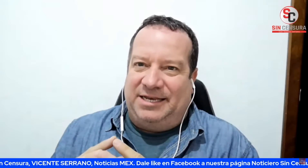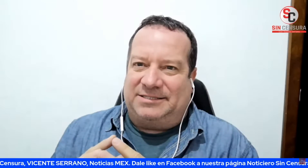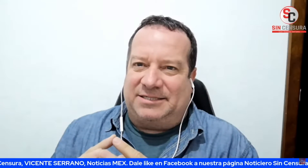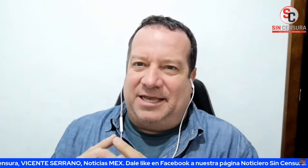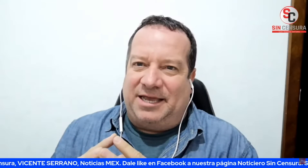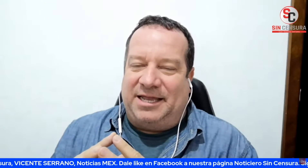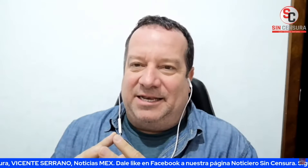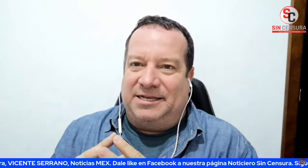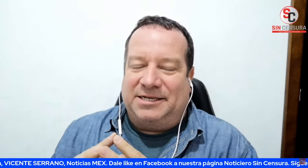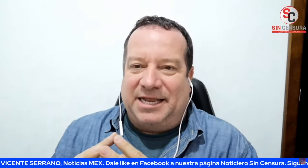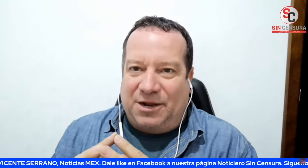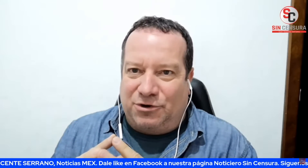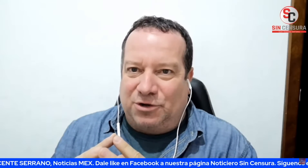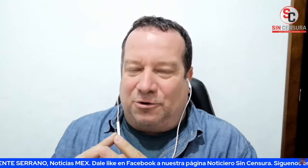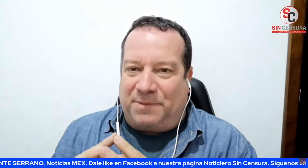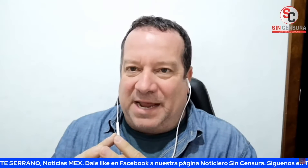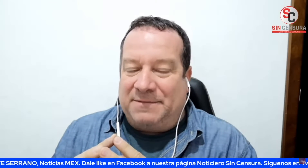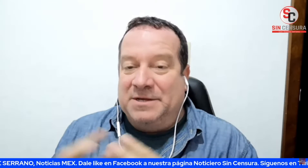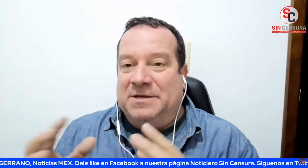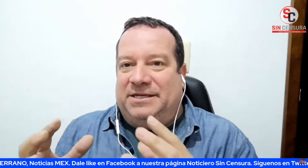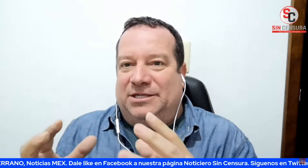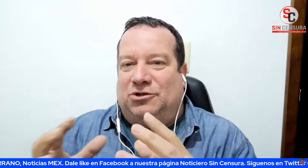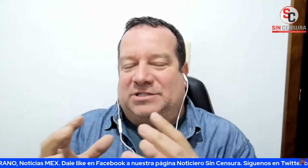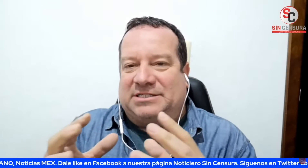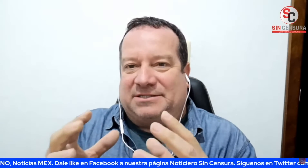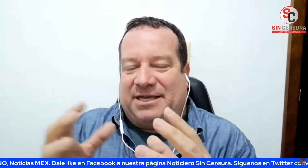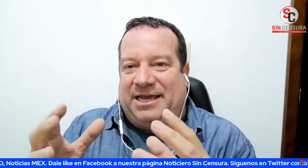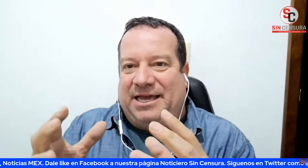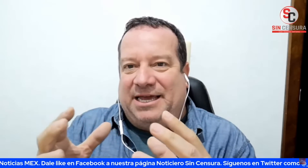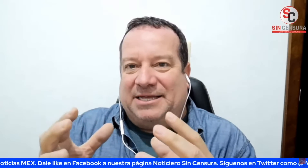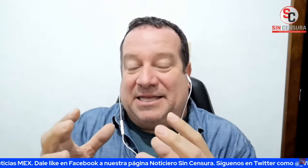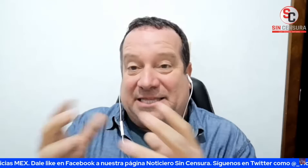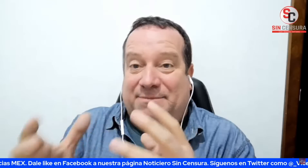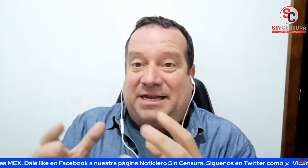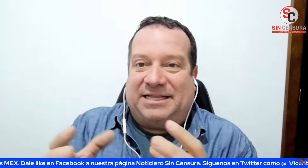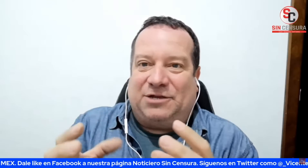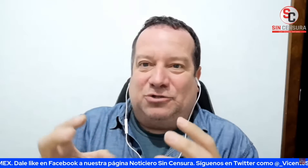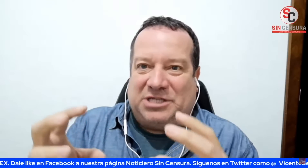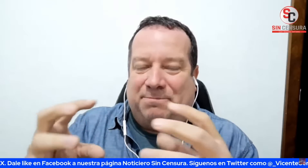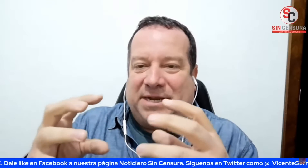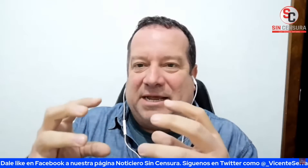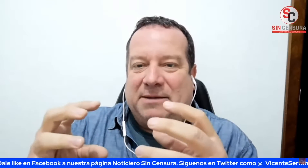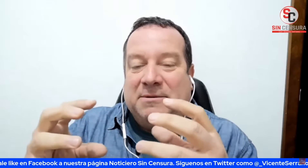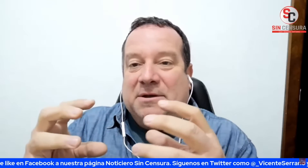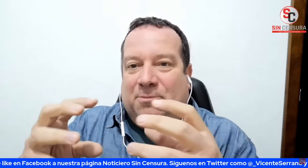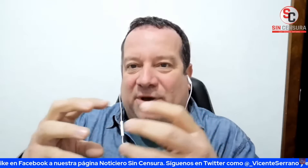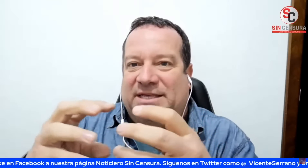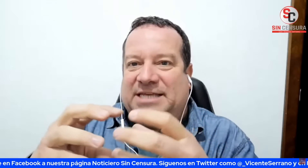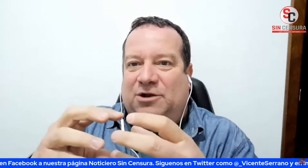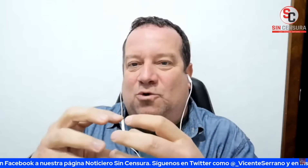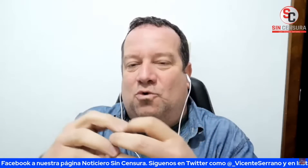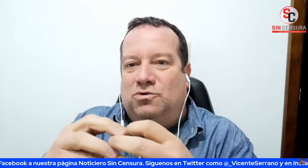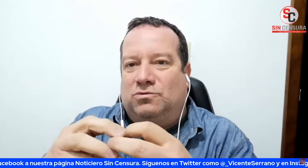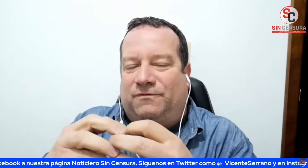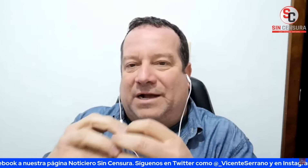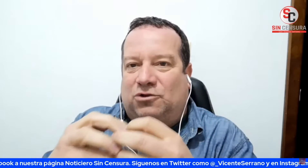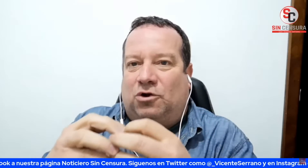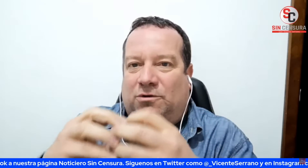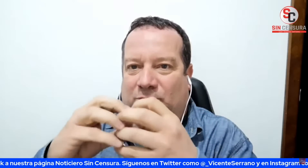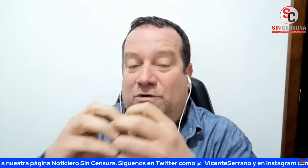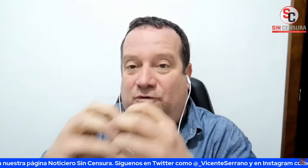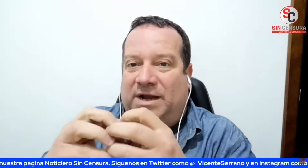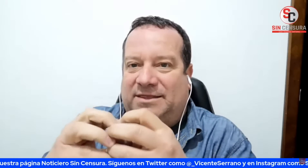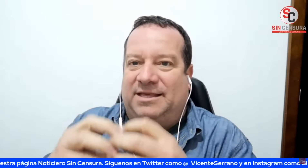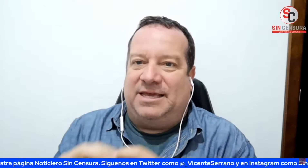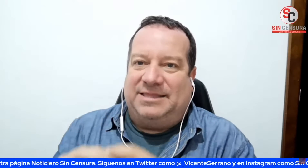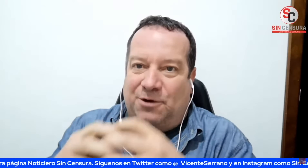en la Unión Europea, y entonces el tema energético siempre puede ser un